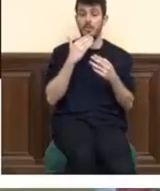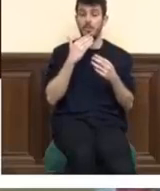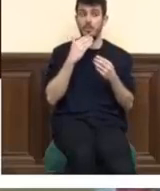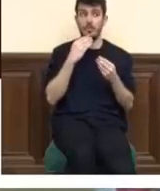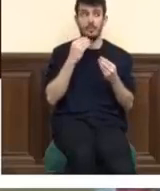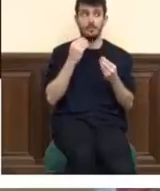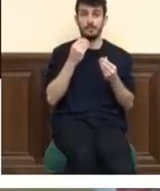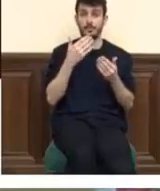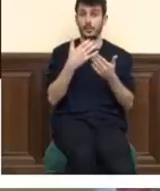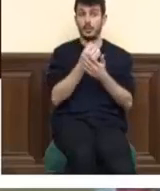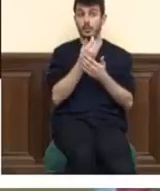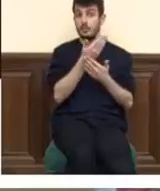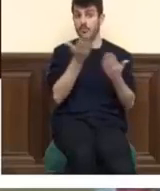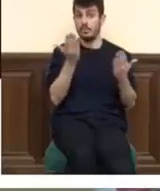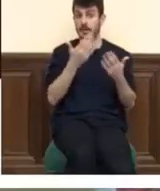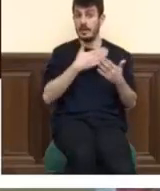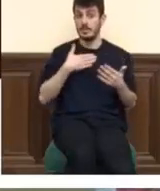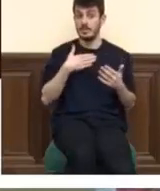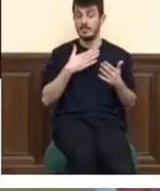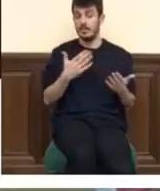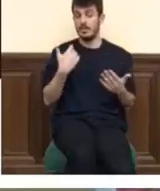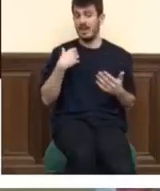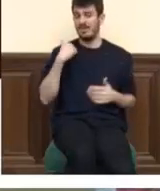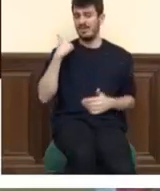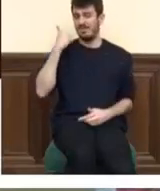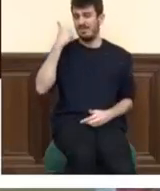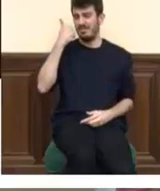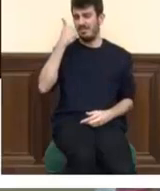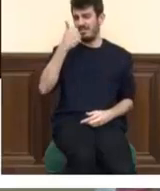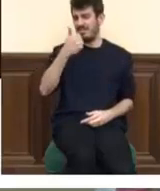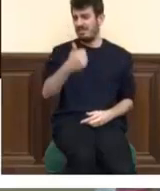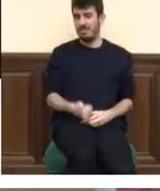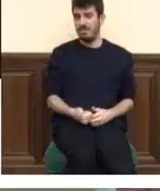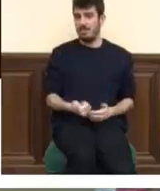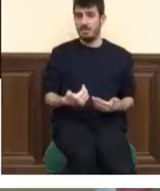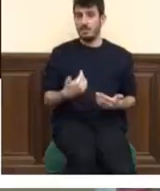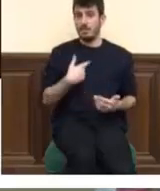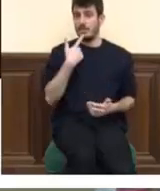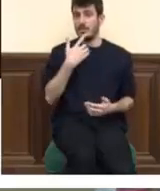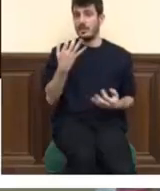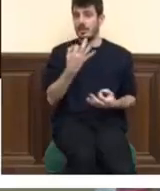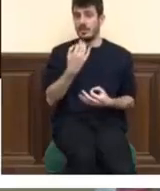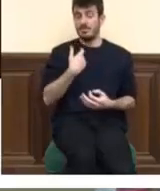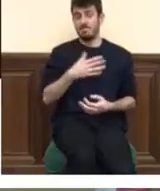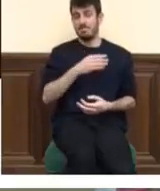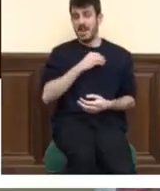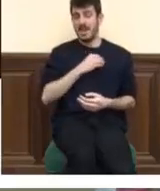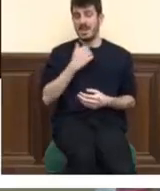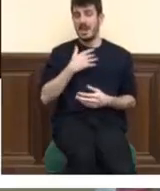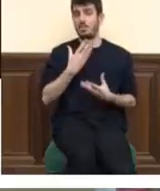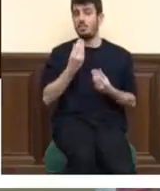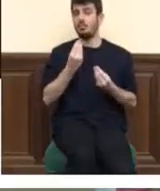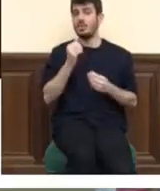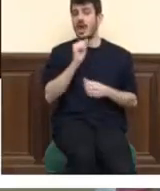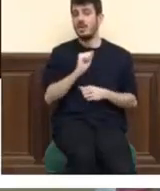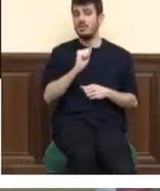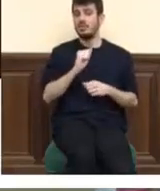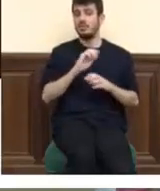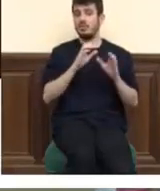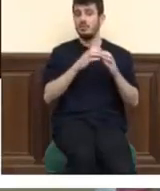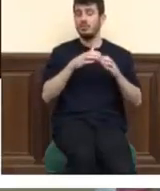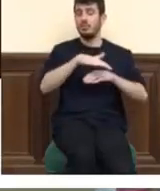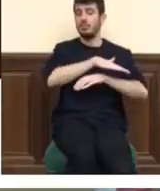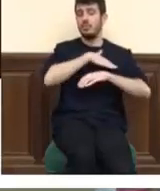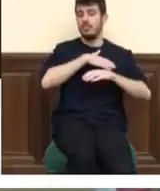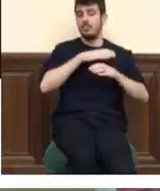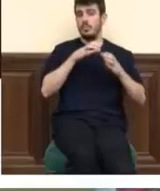como todos queremos. Pero ya son demasiados años, si es que lo tengo que decir, por desgracia, son demasiados años del Gobierno Popular en